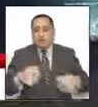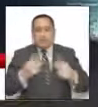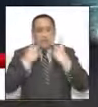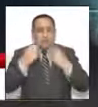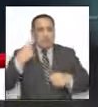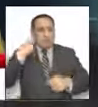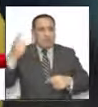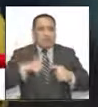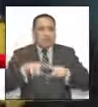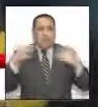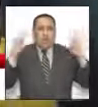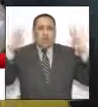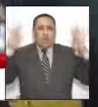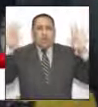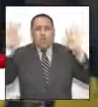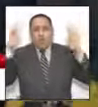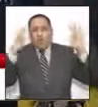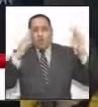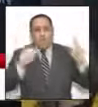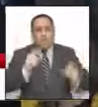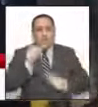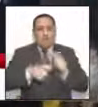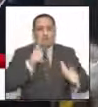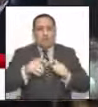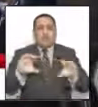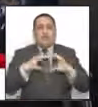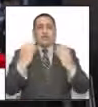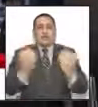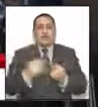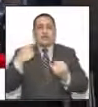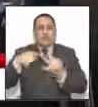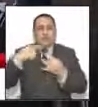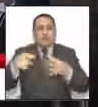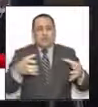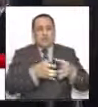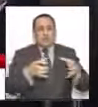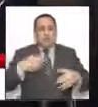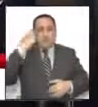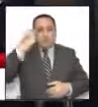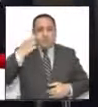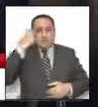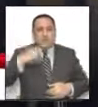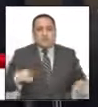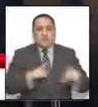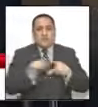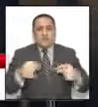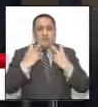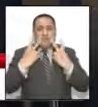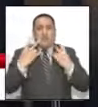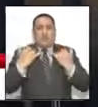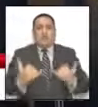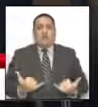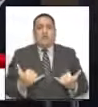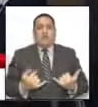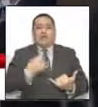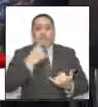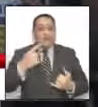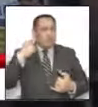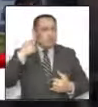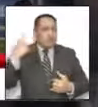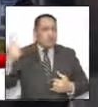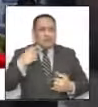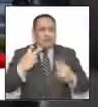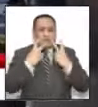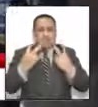escuchamos arengas por parte de los congresistas de las diversas bancadas. Ahí sí podemos escuchar y más